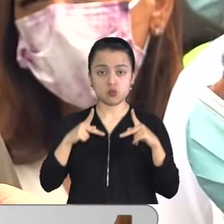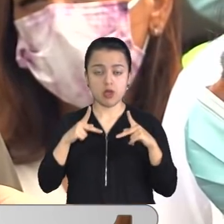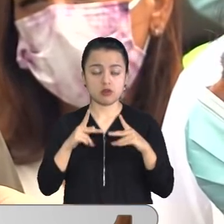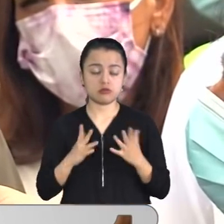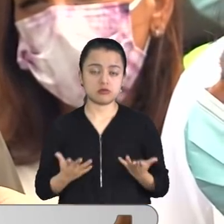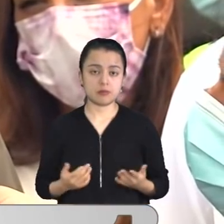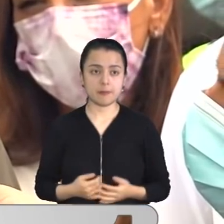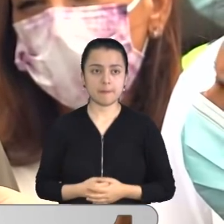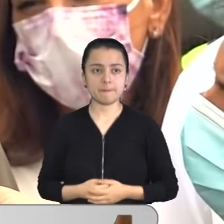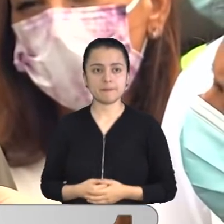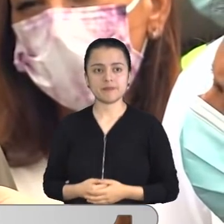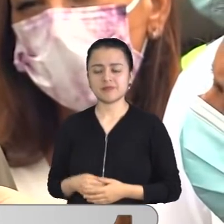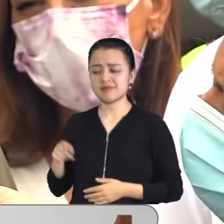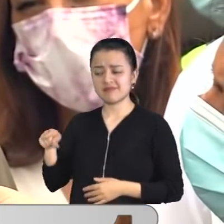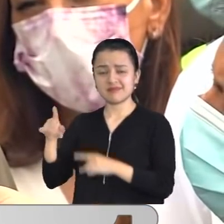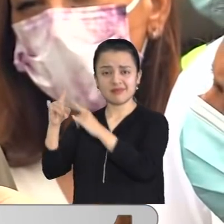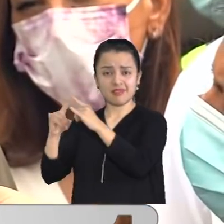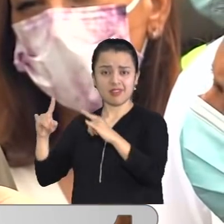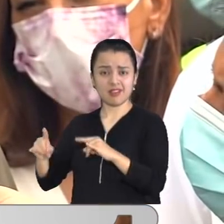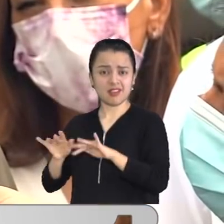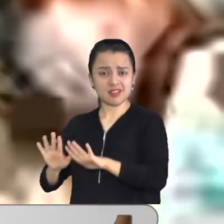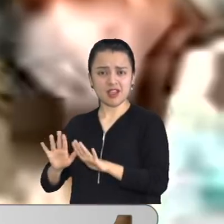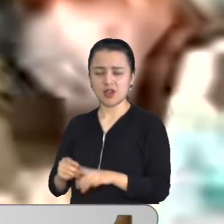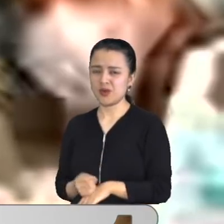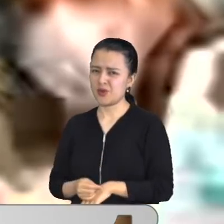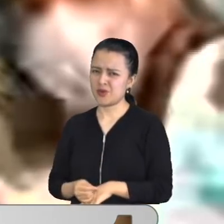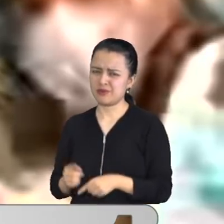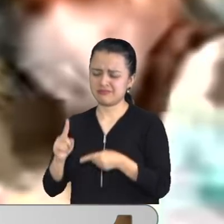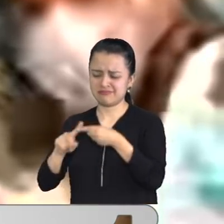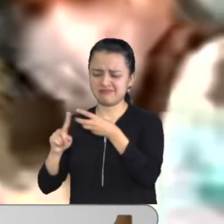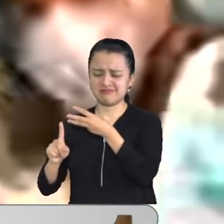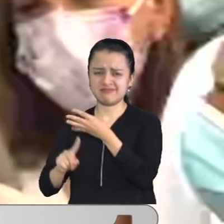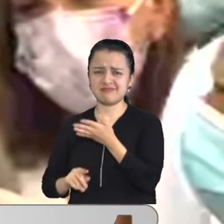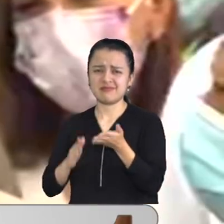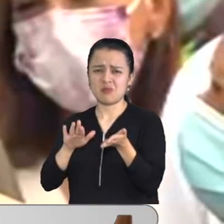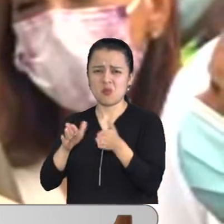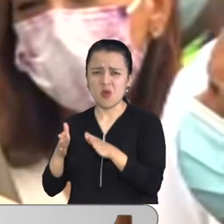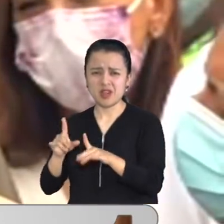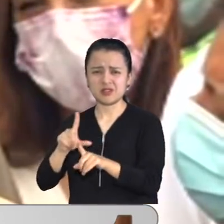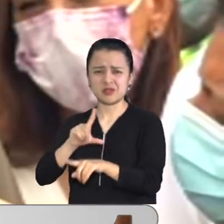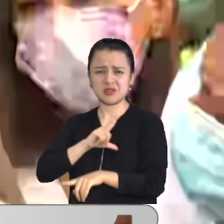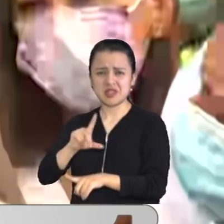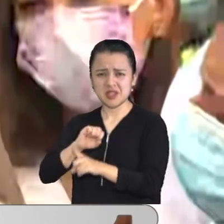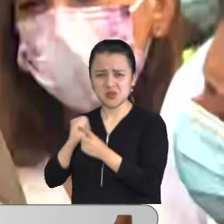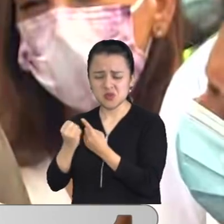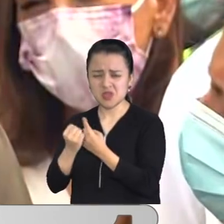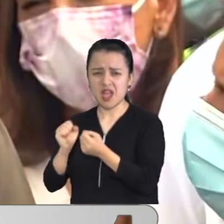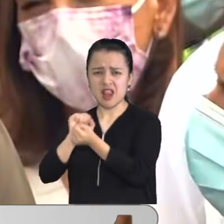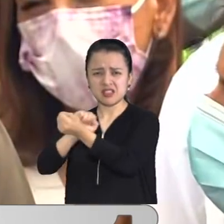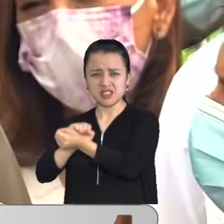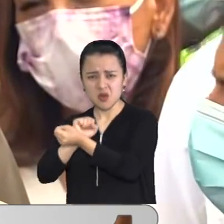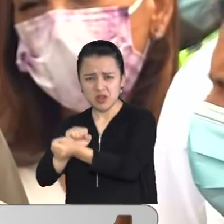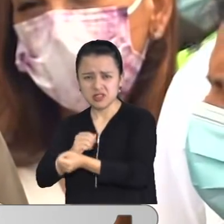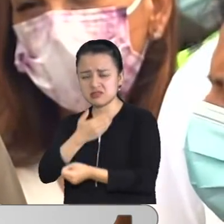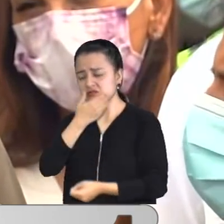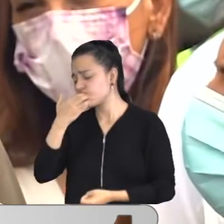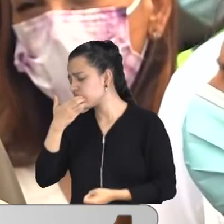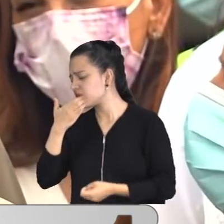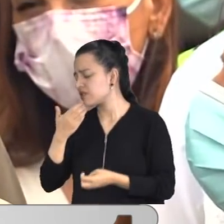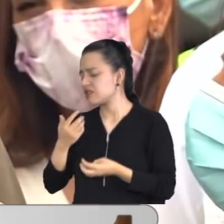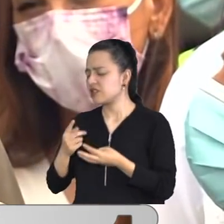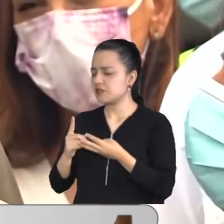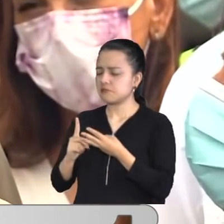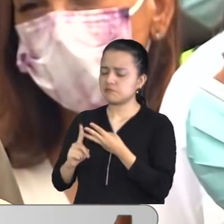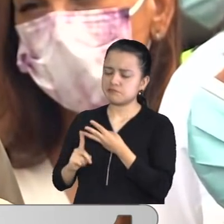no solamente se fraguaban actos terroristas, sino también se fraguaban asesinatos de líderes, se fraguaban secuestros, se fraguaban